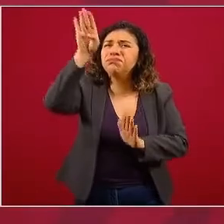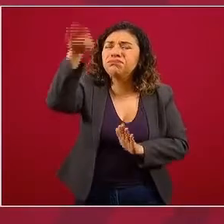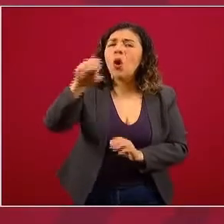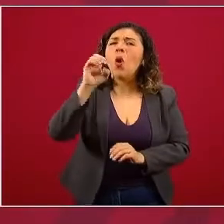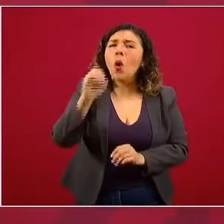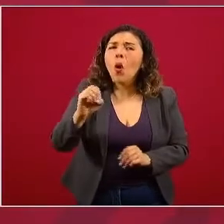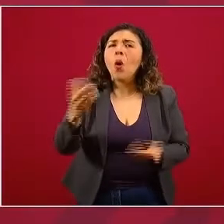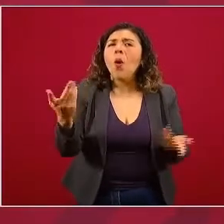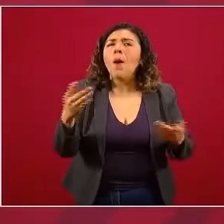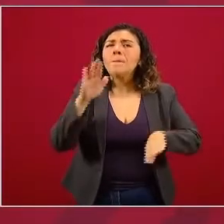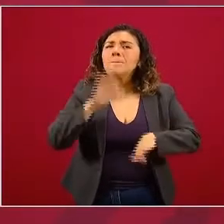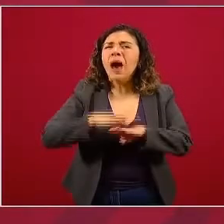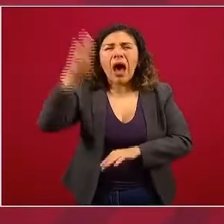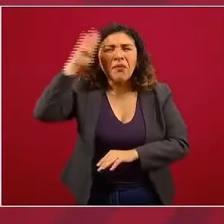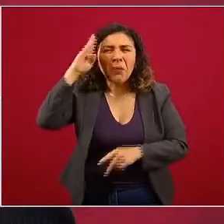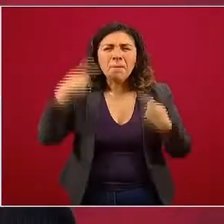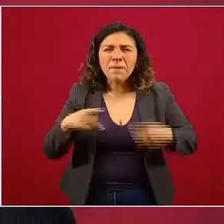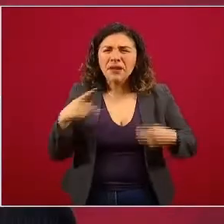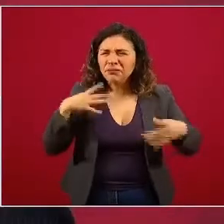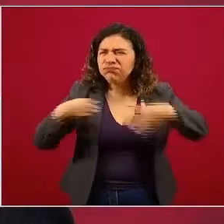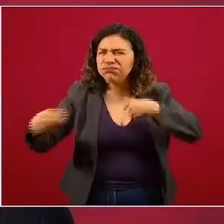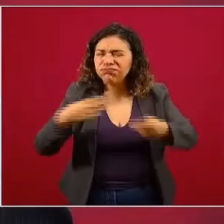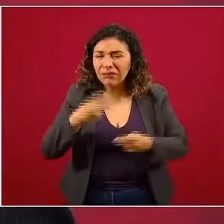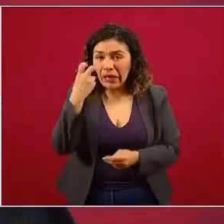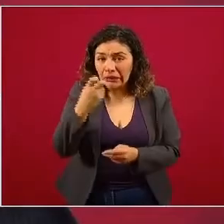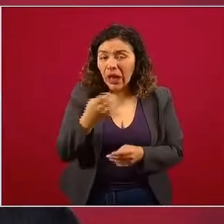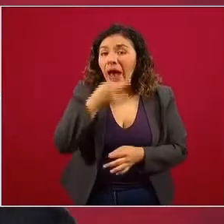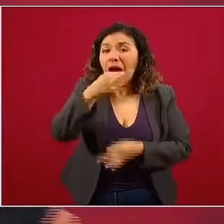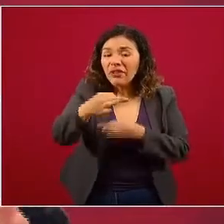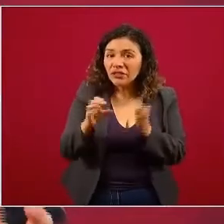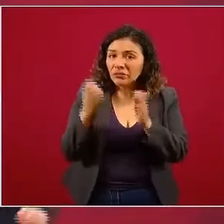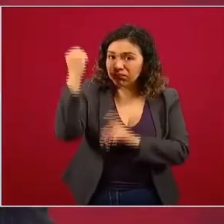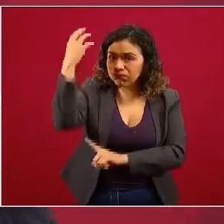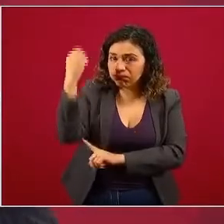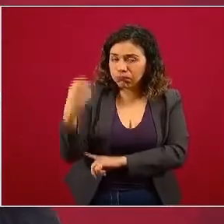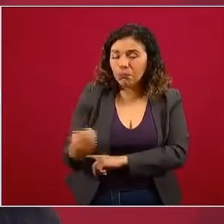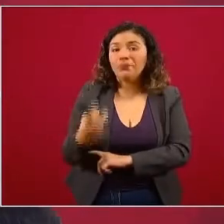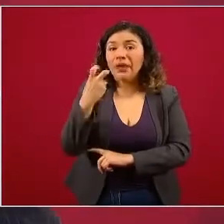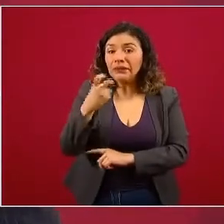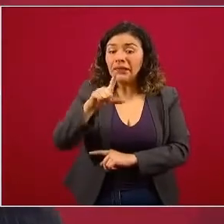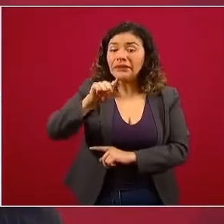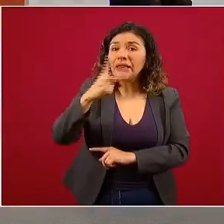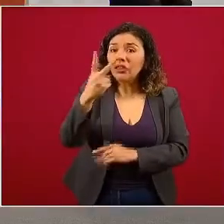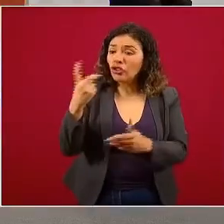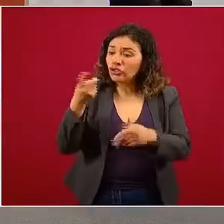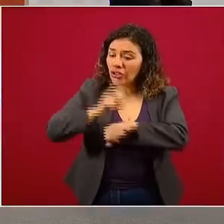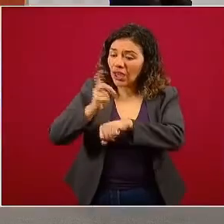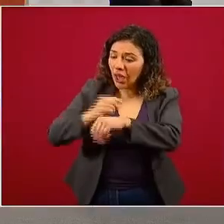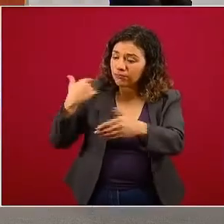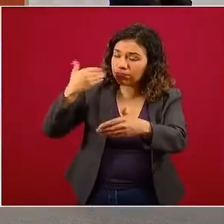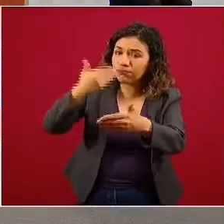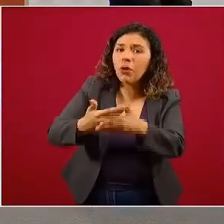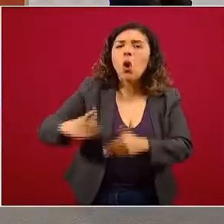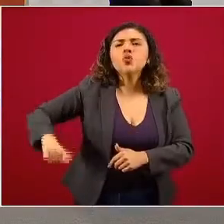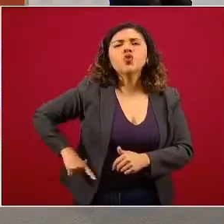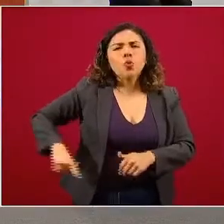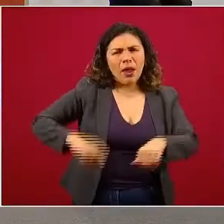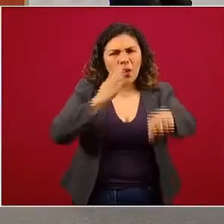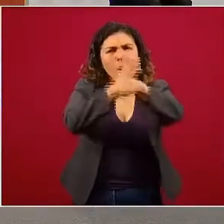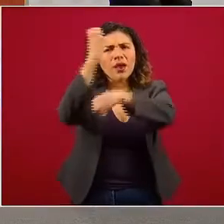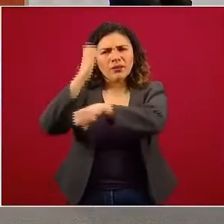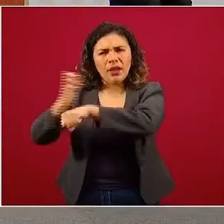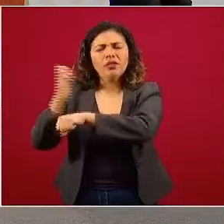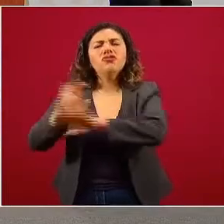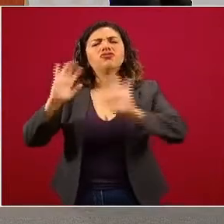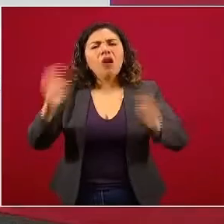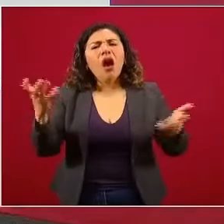o rebrote de la epidemia. A lo largo de estos 72 días, los gobiernos estatales